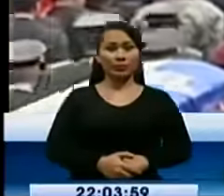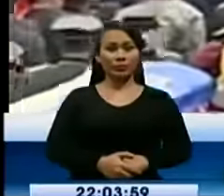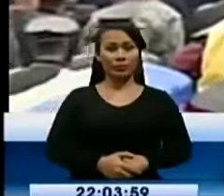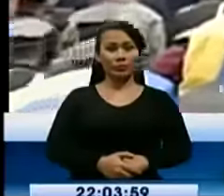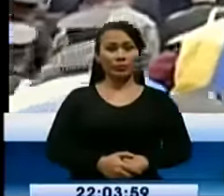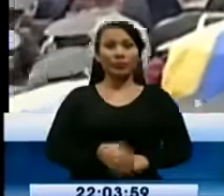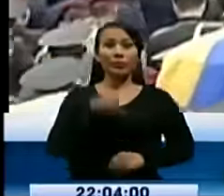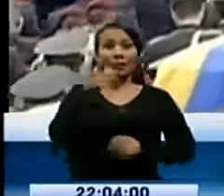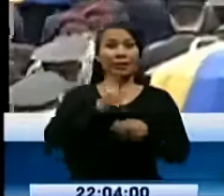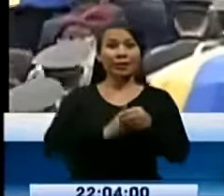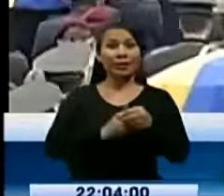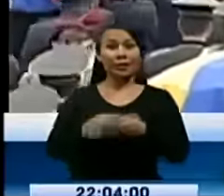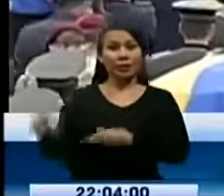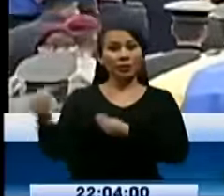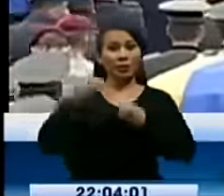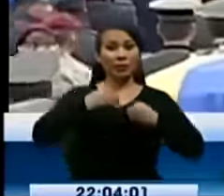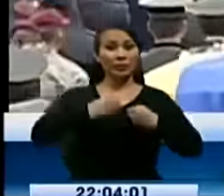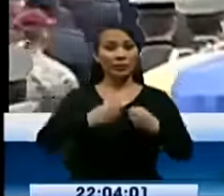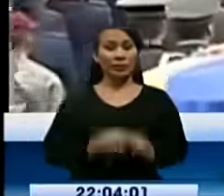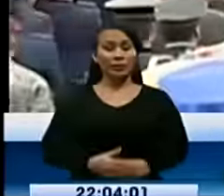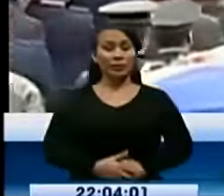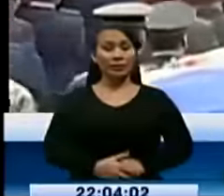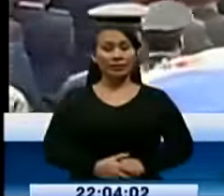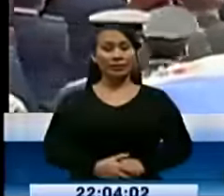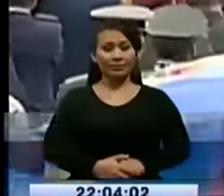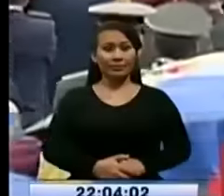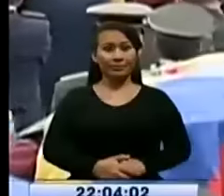En Quito, informó Andrea Valareso.